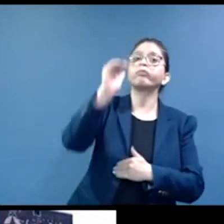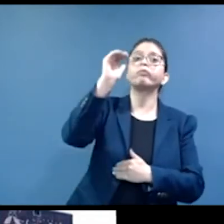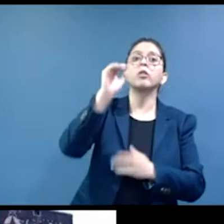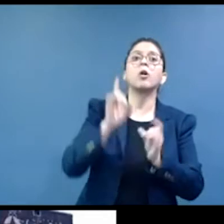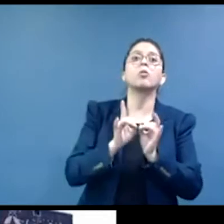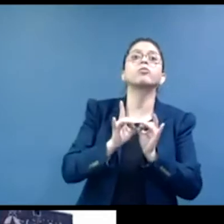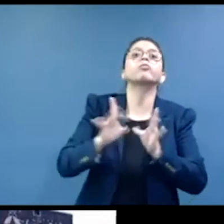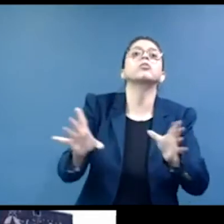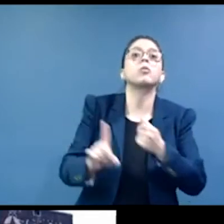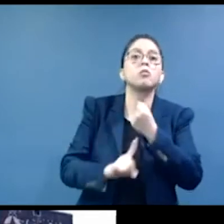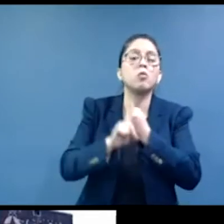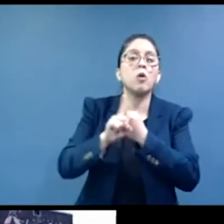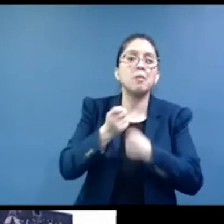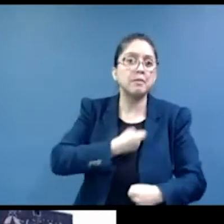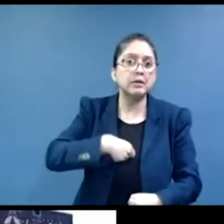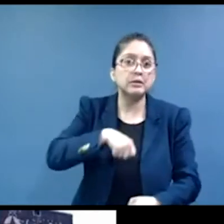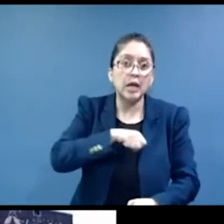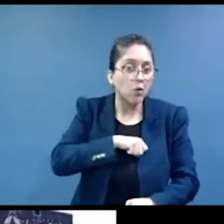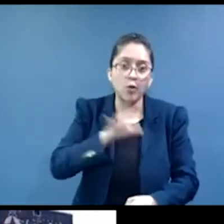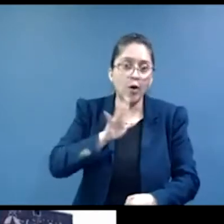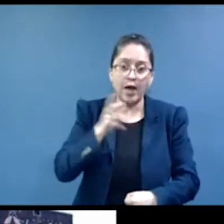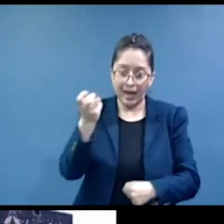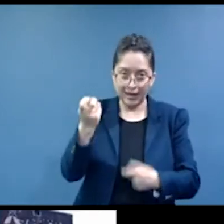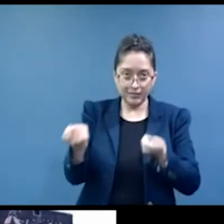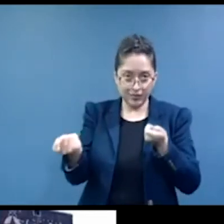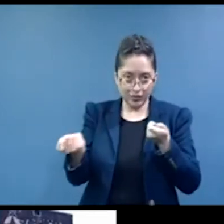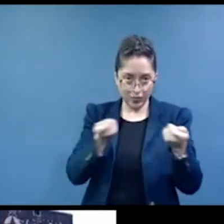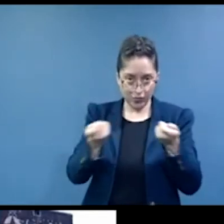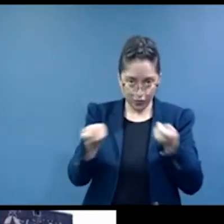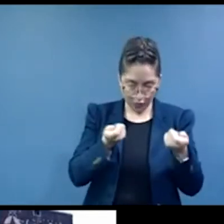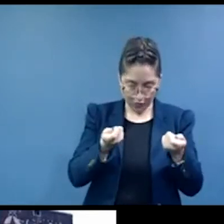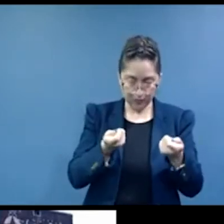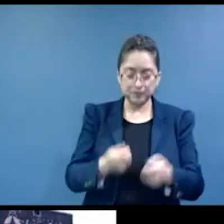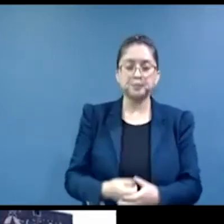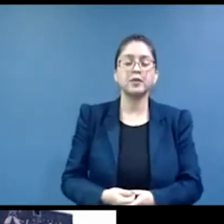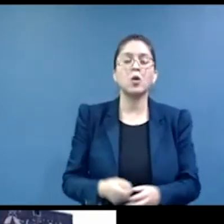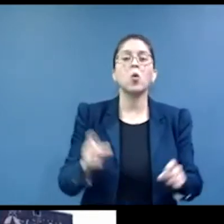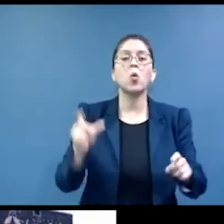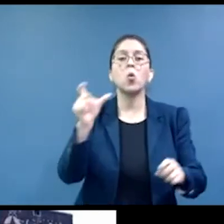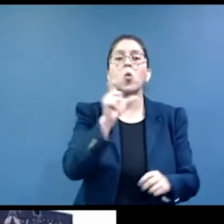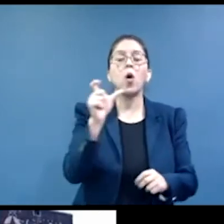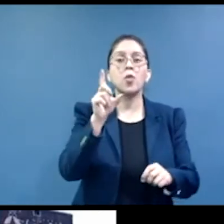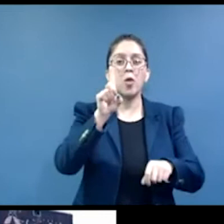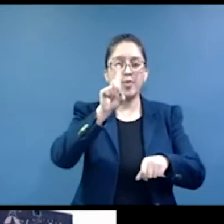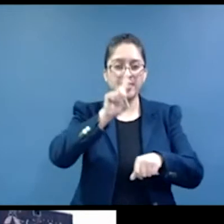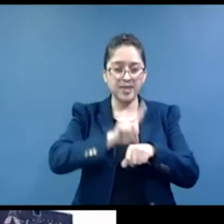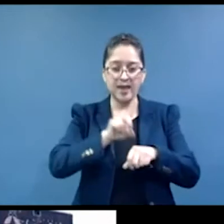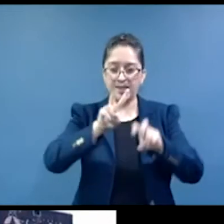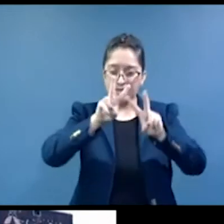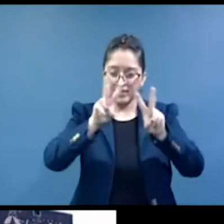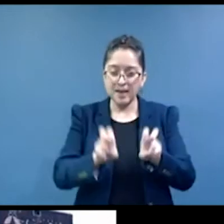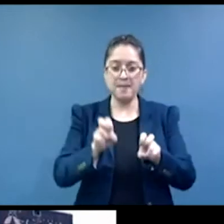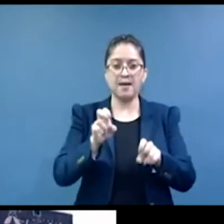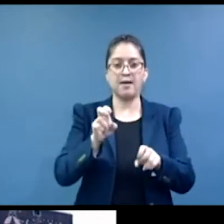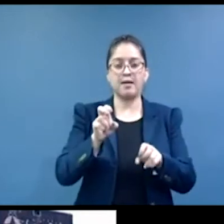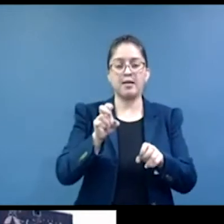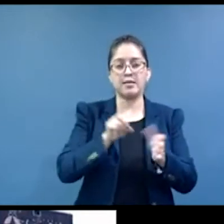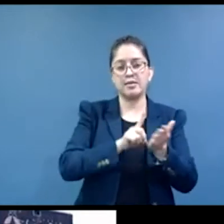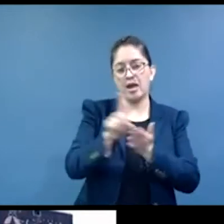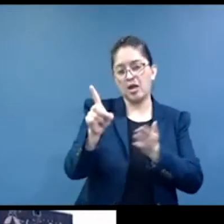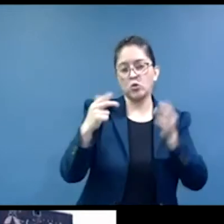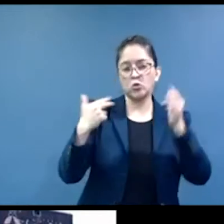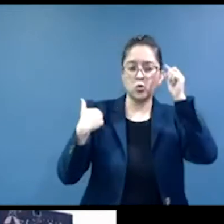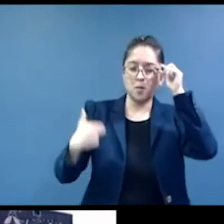como operan muchas de las clínicas. Y en el tema de derechos humanos, yo estoy completamente de acuerdo que nos tenemos que salir